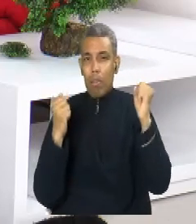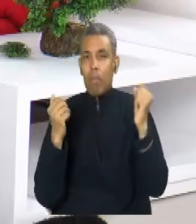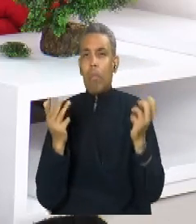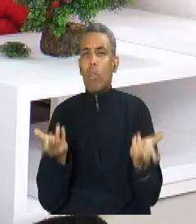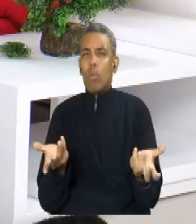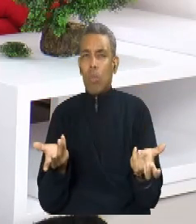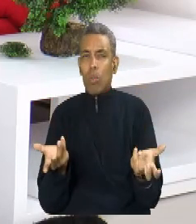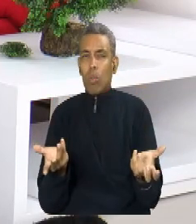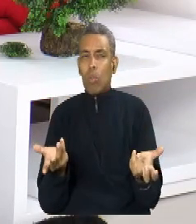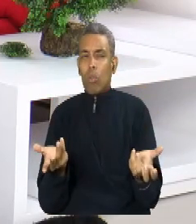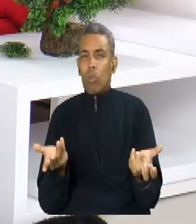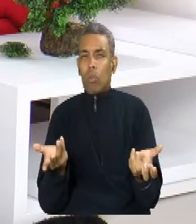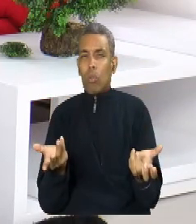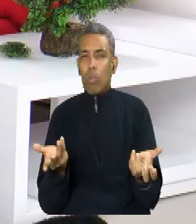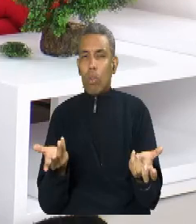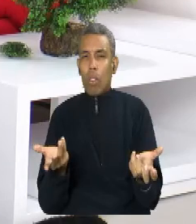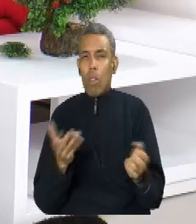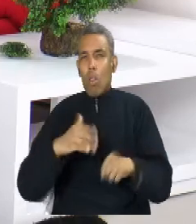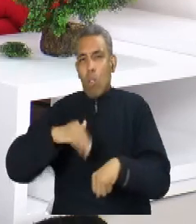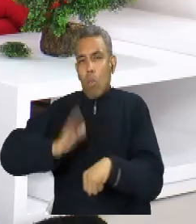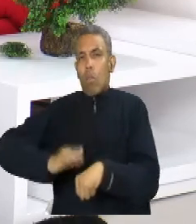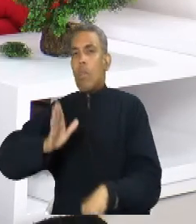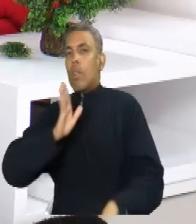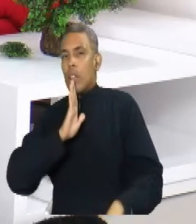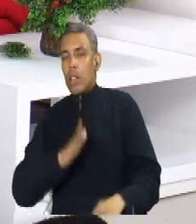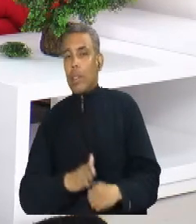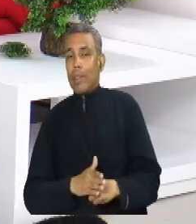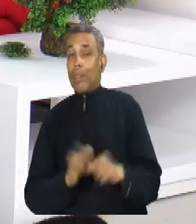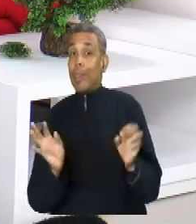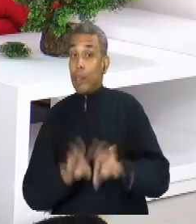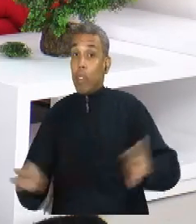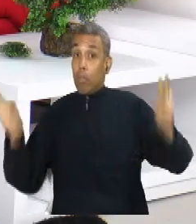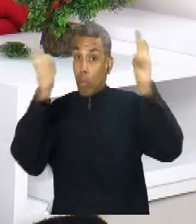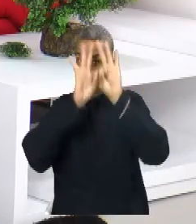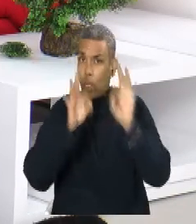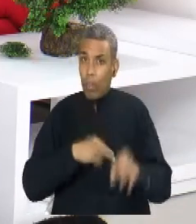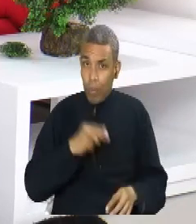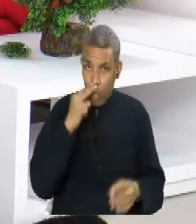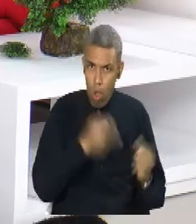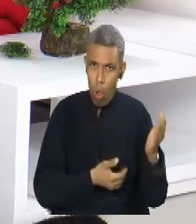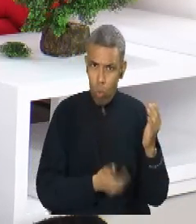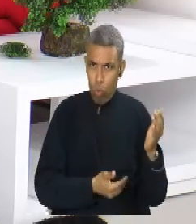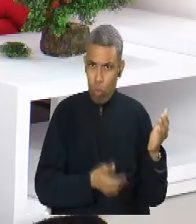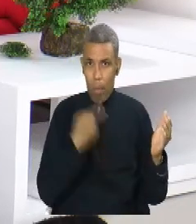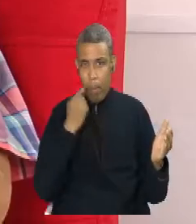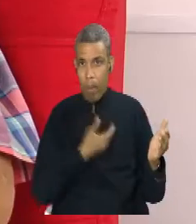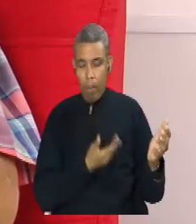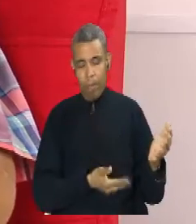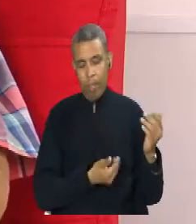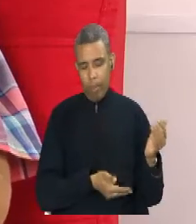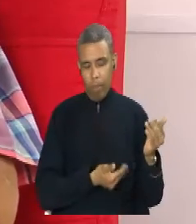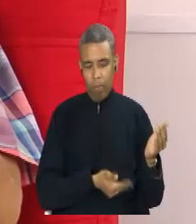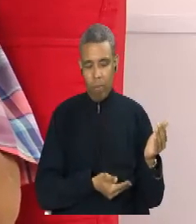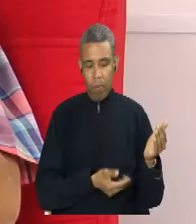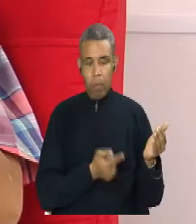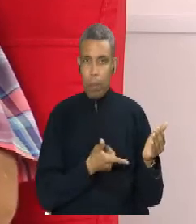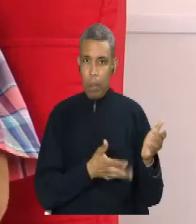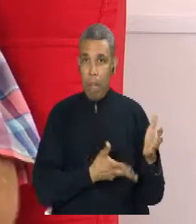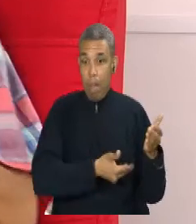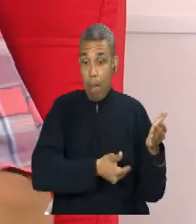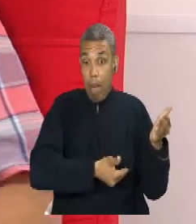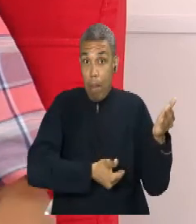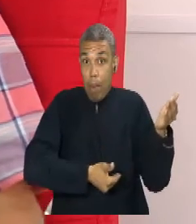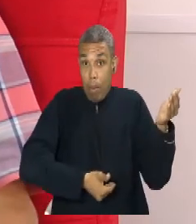todos en que vamos a hacer con el niño en la medida en que él vaya aumentando su edad y